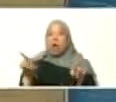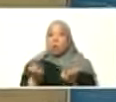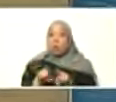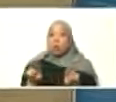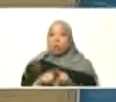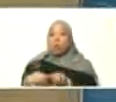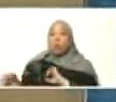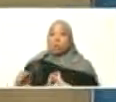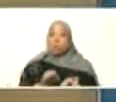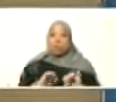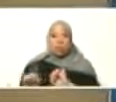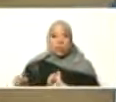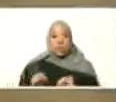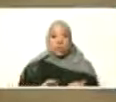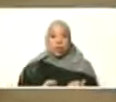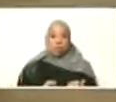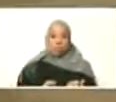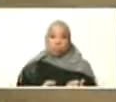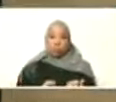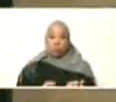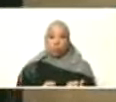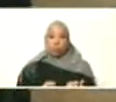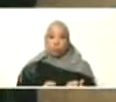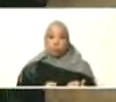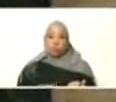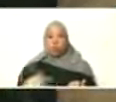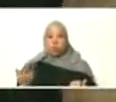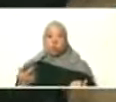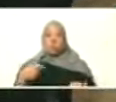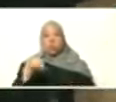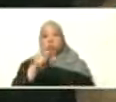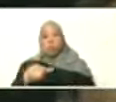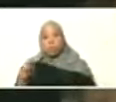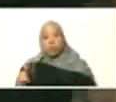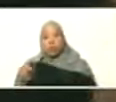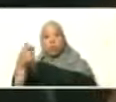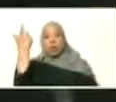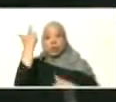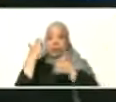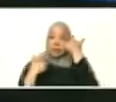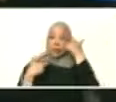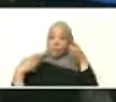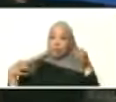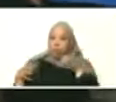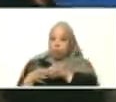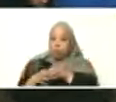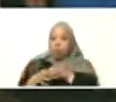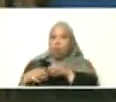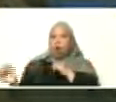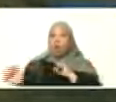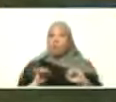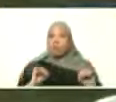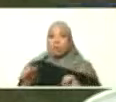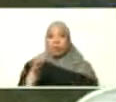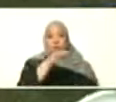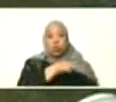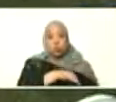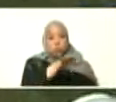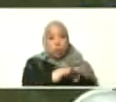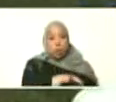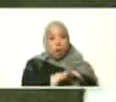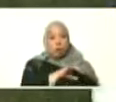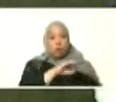el movimiento Somos, la milicia y por supuesto, bueno, la gente de la VCH, todos activados, los movimientos sociales, quienes